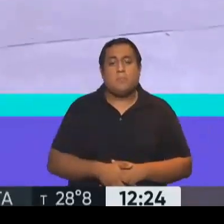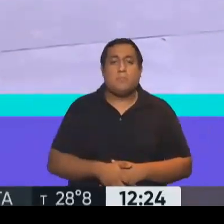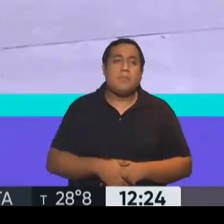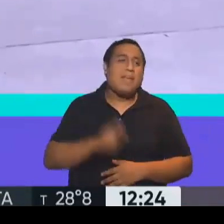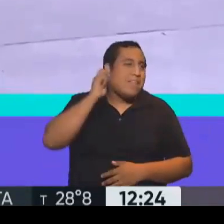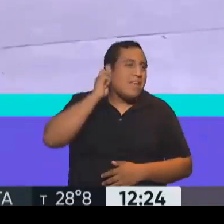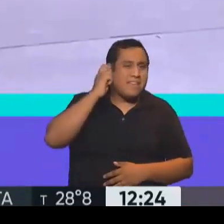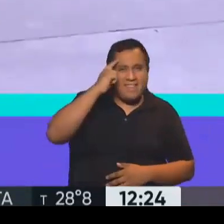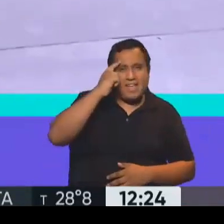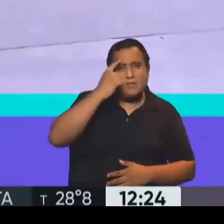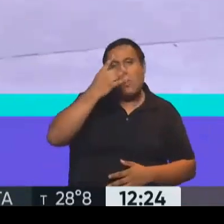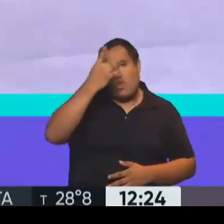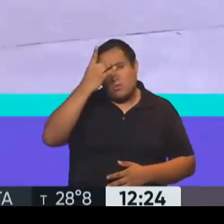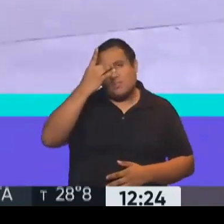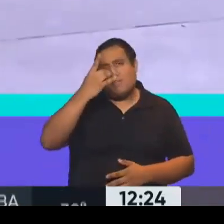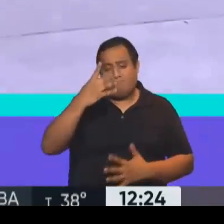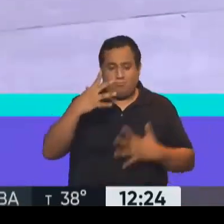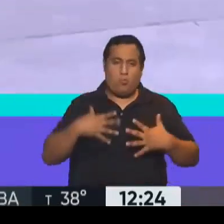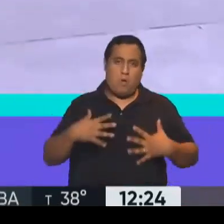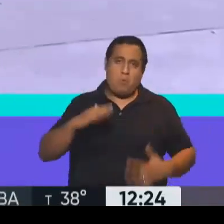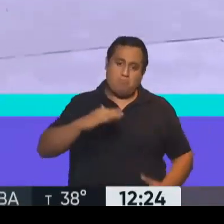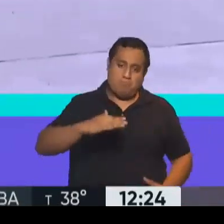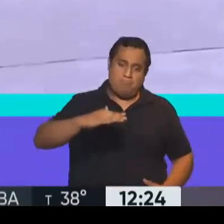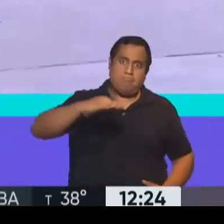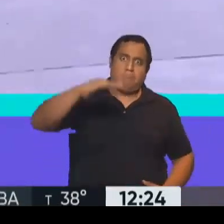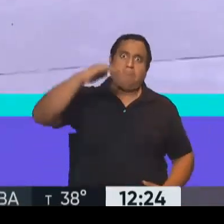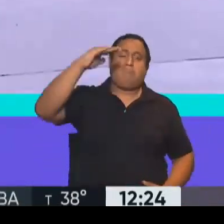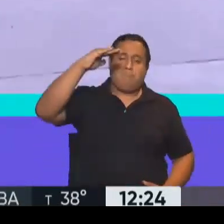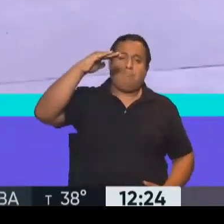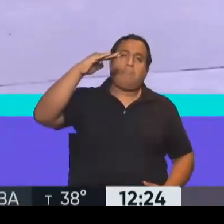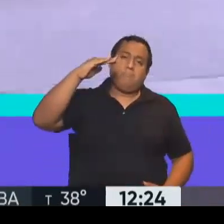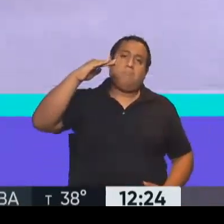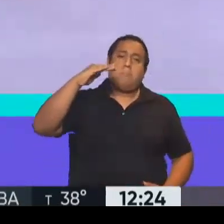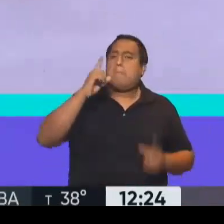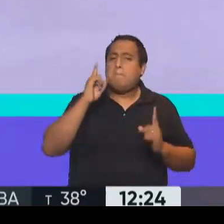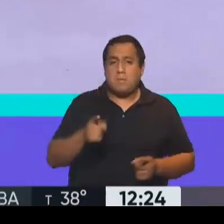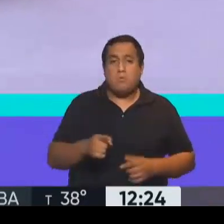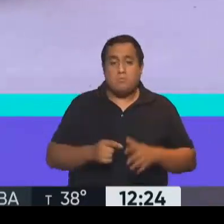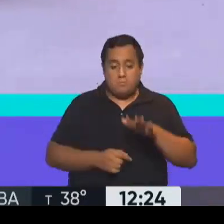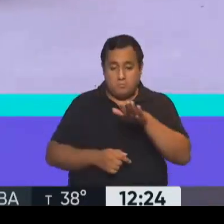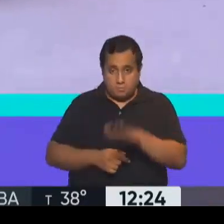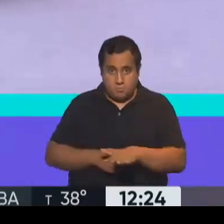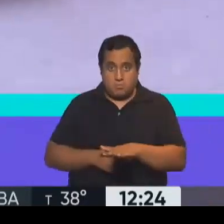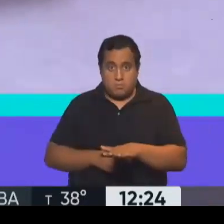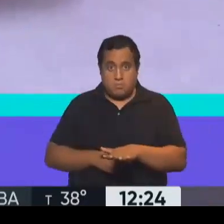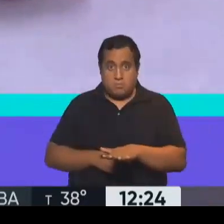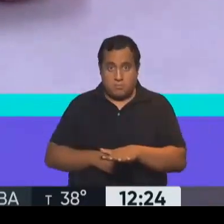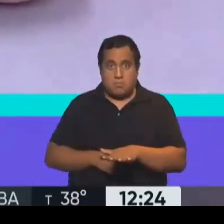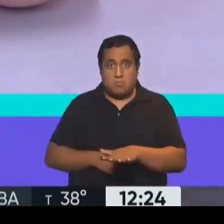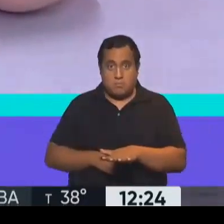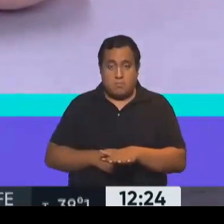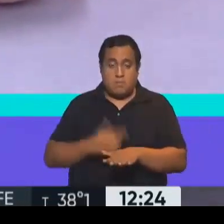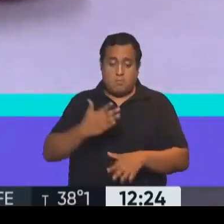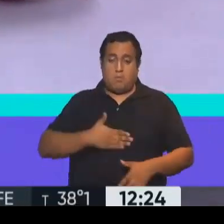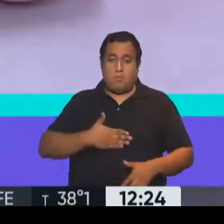a partir de los 10, 12 años que ya empieza a tener una contextura mucho mayor, lo que vamos a hacer es lo mismo, aplicar la mano en